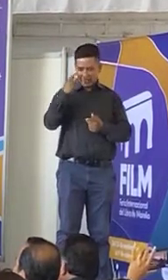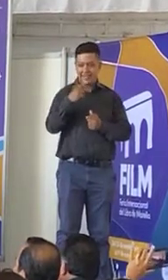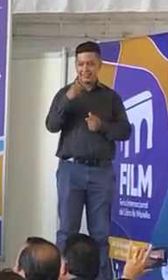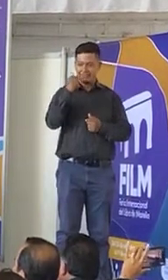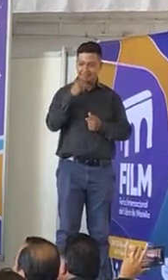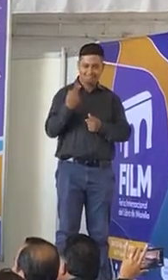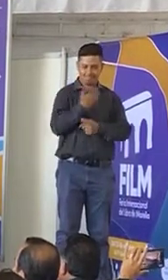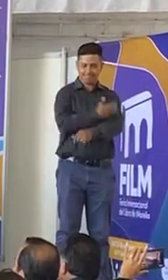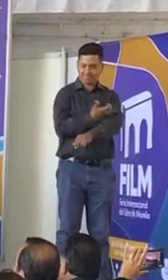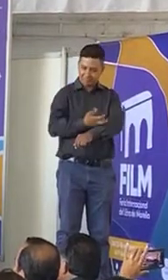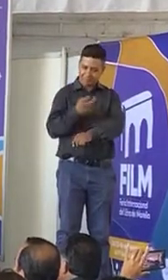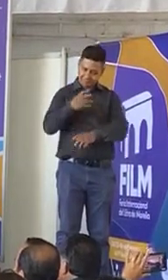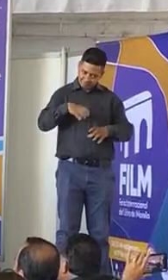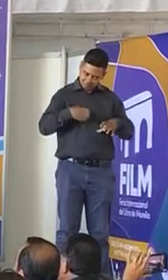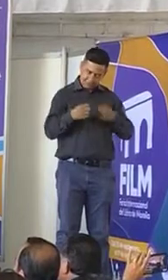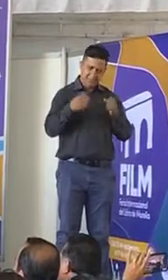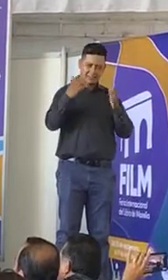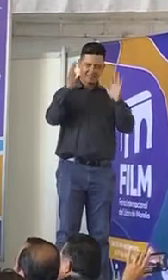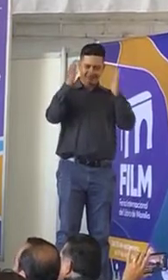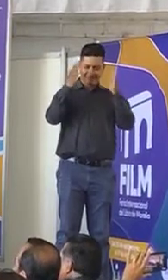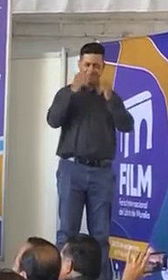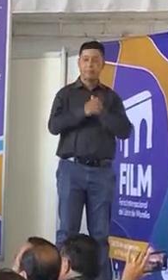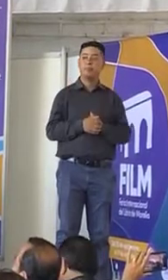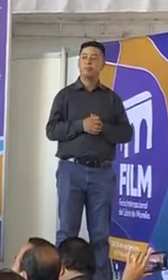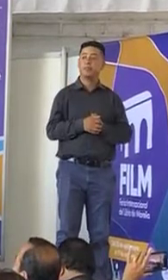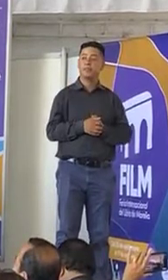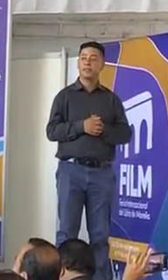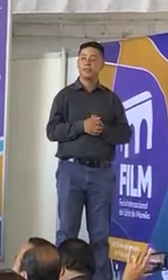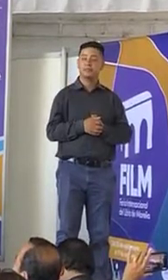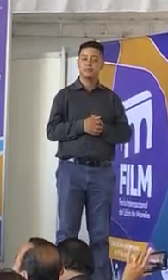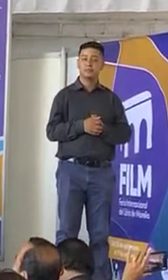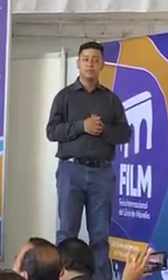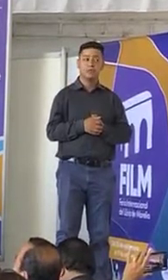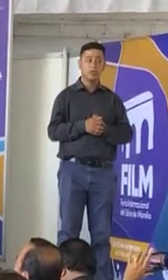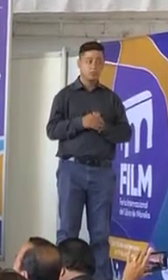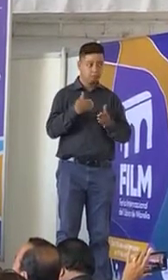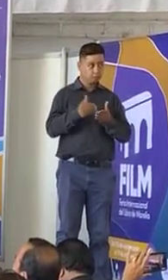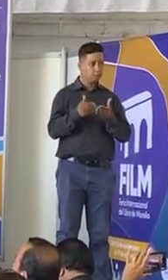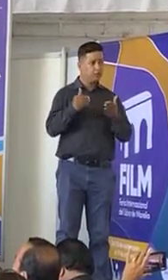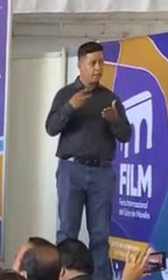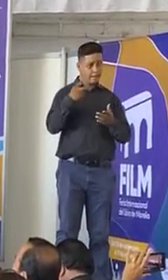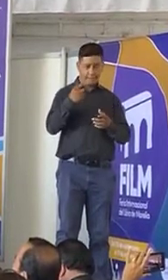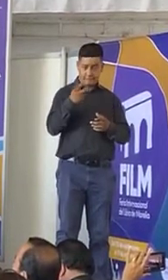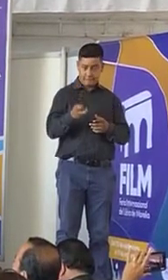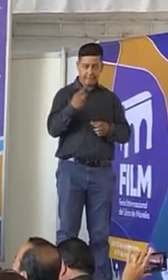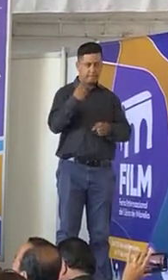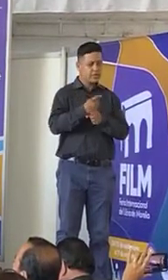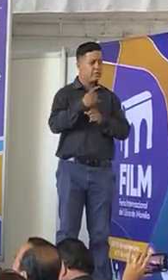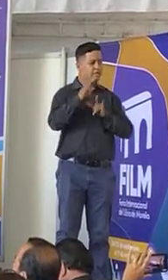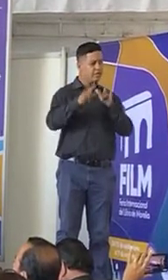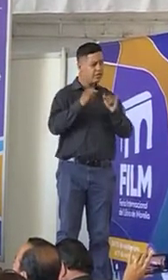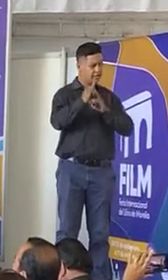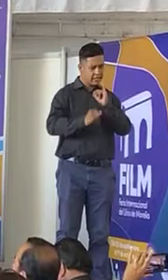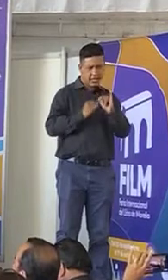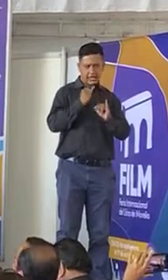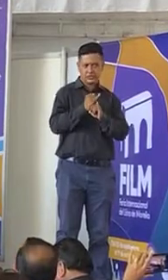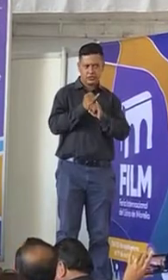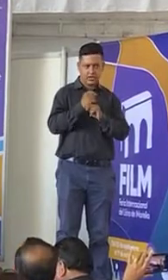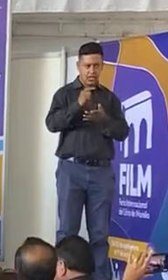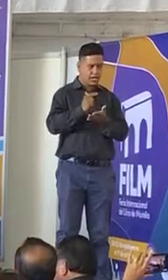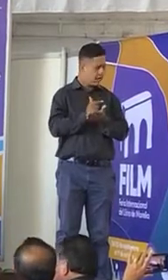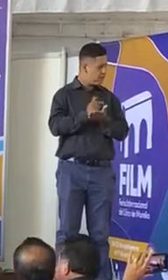acompañarnos en este esfuerzo. Bueno, pues esta primer Feria Internacional del Libro de